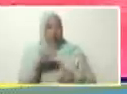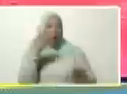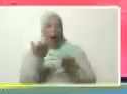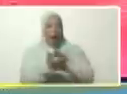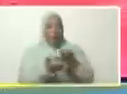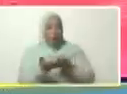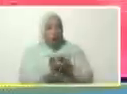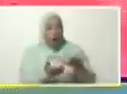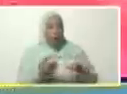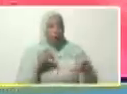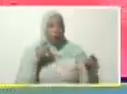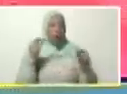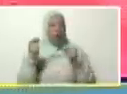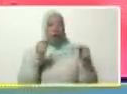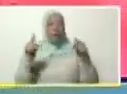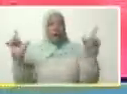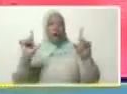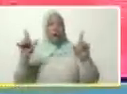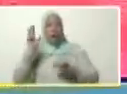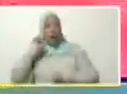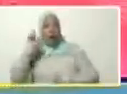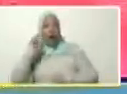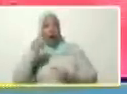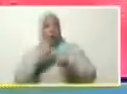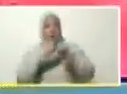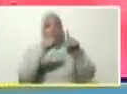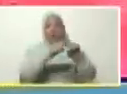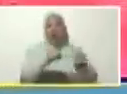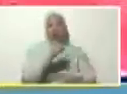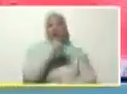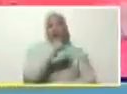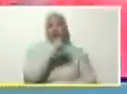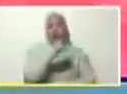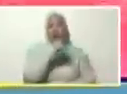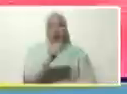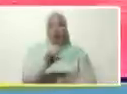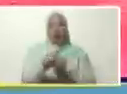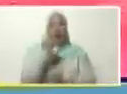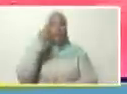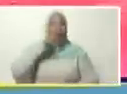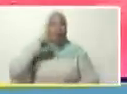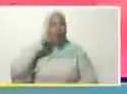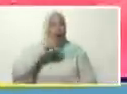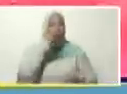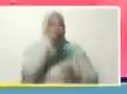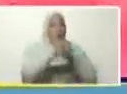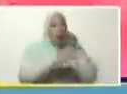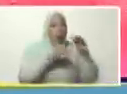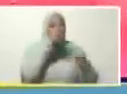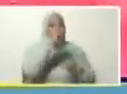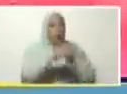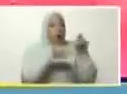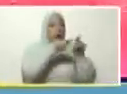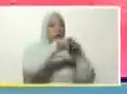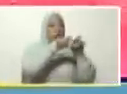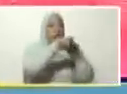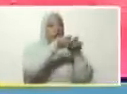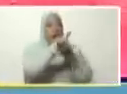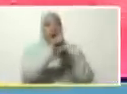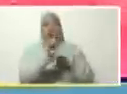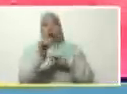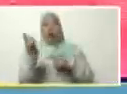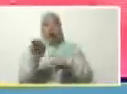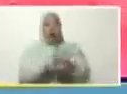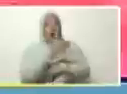Preparar a un ser extraño que ataque una manifestación de la propia oposición y echarle la culpa